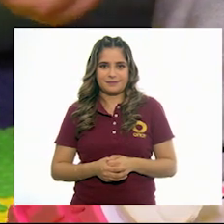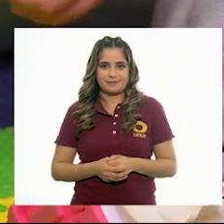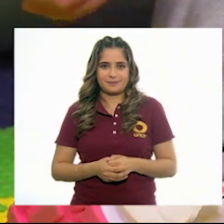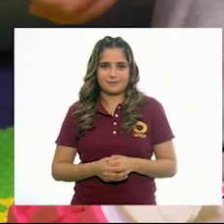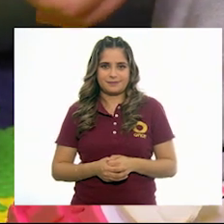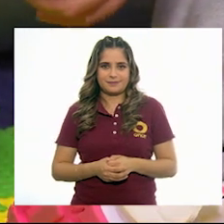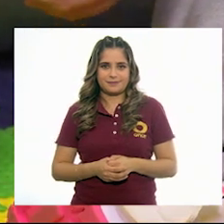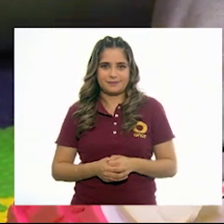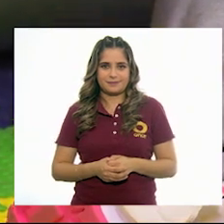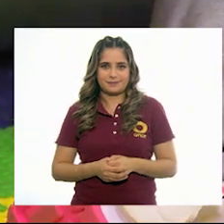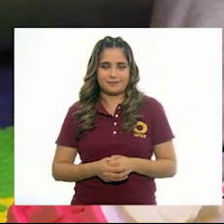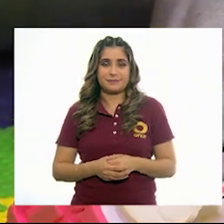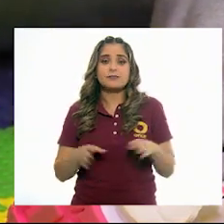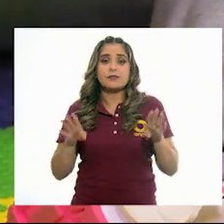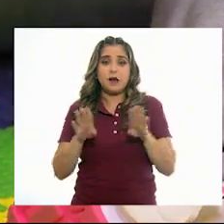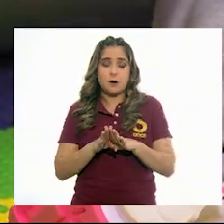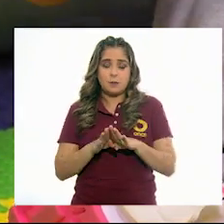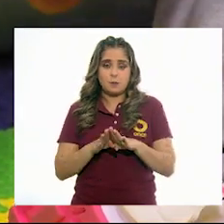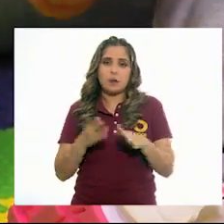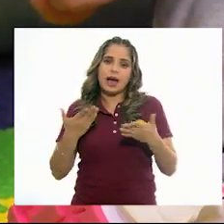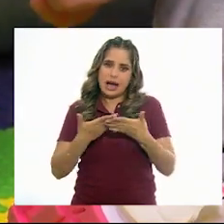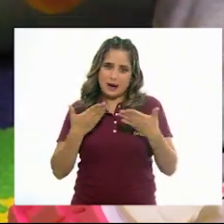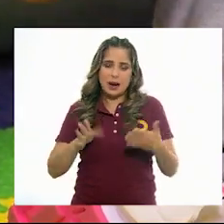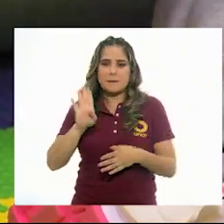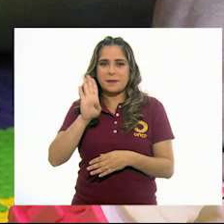Ahora hacemos un arbolito.